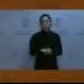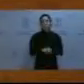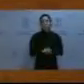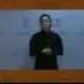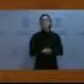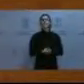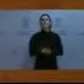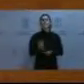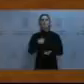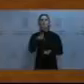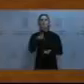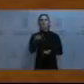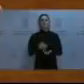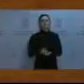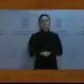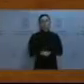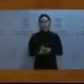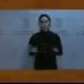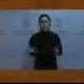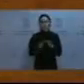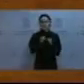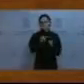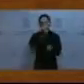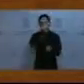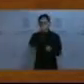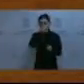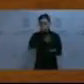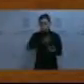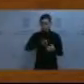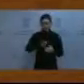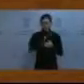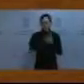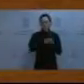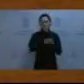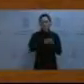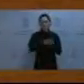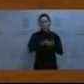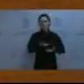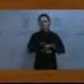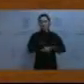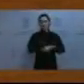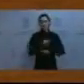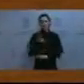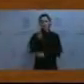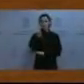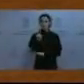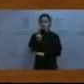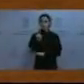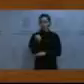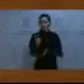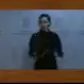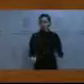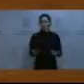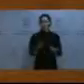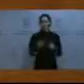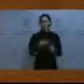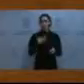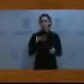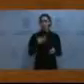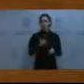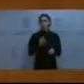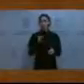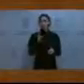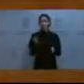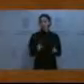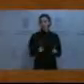Les debo decir que el Grupo Socialista en este sentido y el Gobierno, el grupo que apoya al Gobierno y el Gobierno a veces están ciegos, ¿no? Miren, no hace